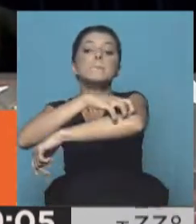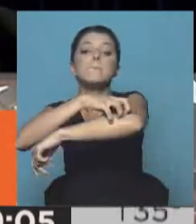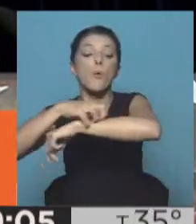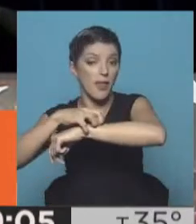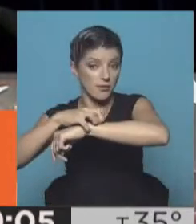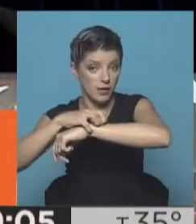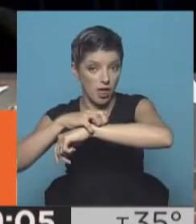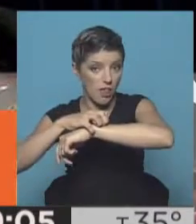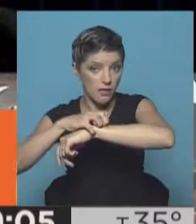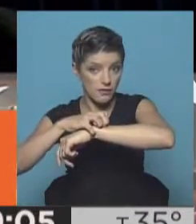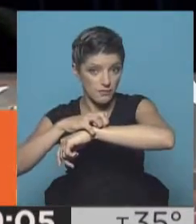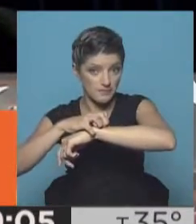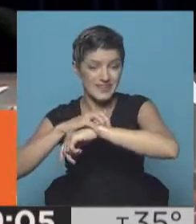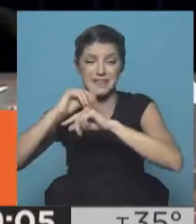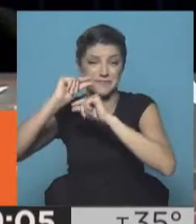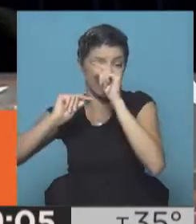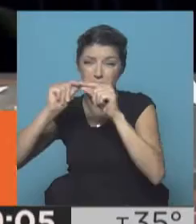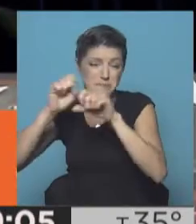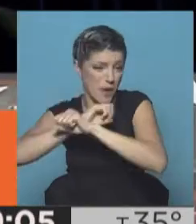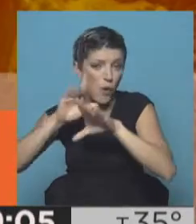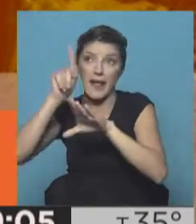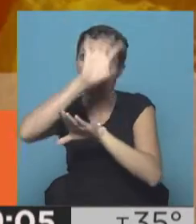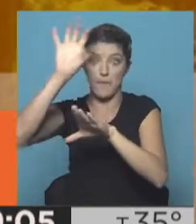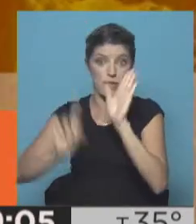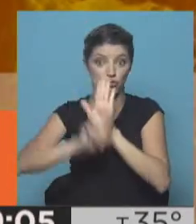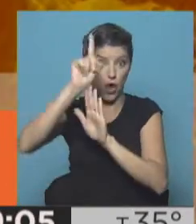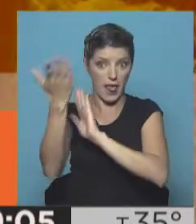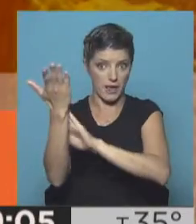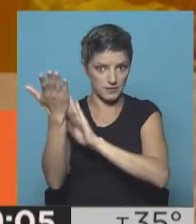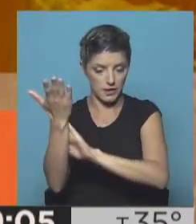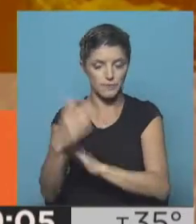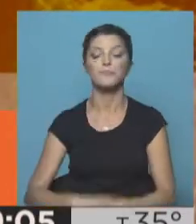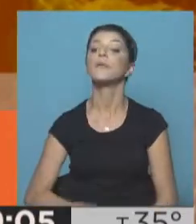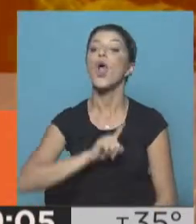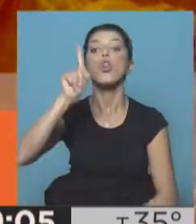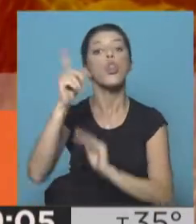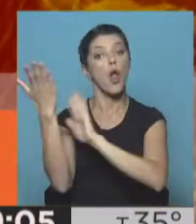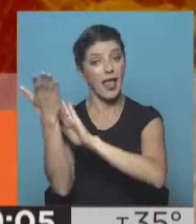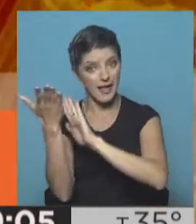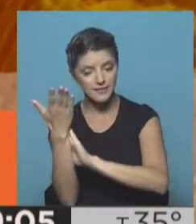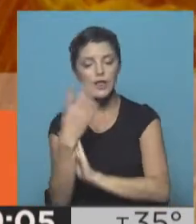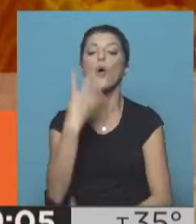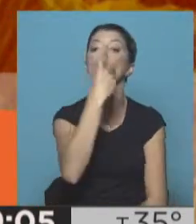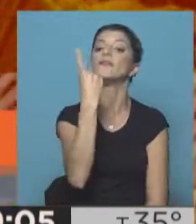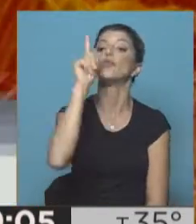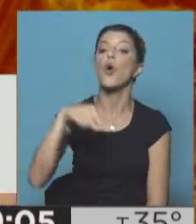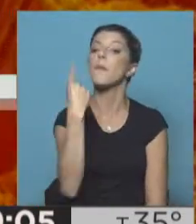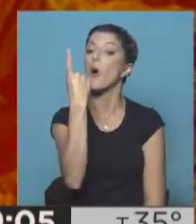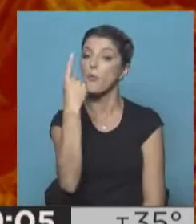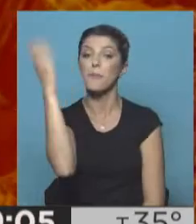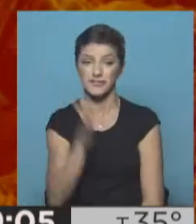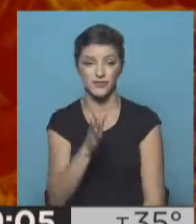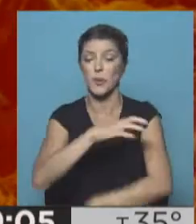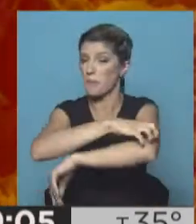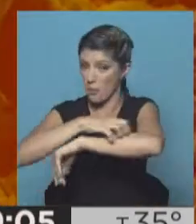está agudizado en esas provincias, ¿no? En el noreste argentino se registró un 40,1% de